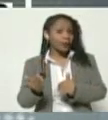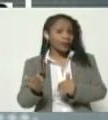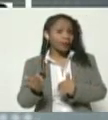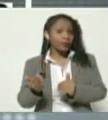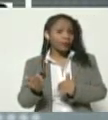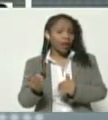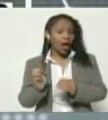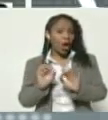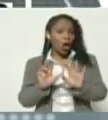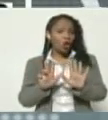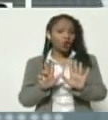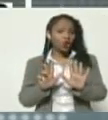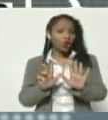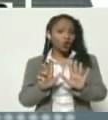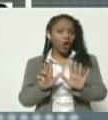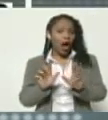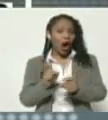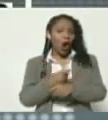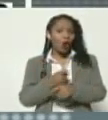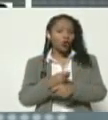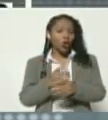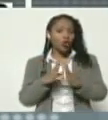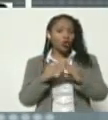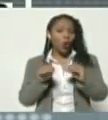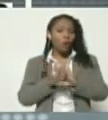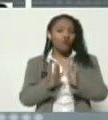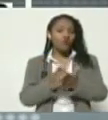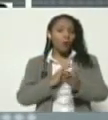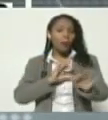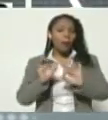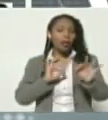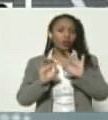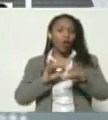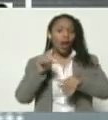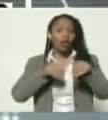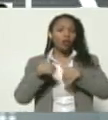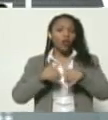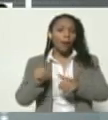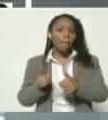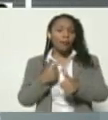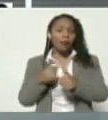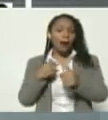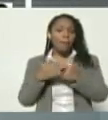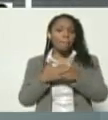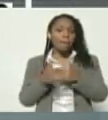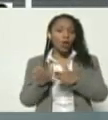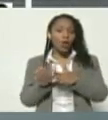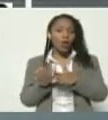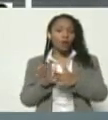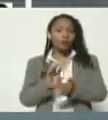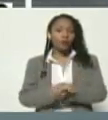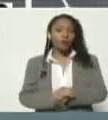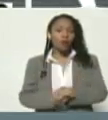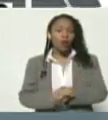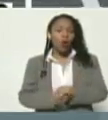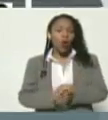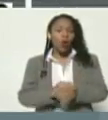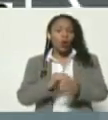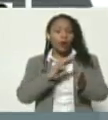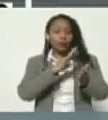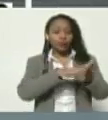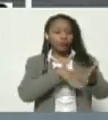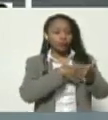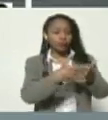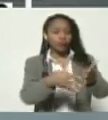el 8 de agosto, todo el mundo a prepararse a las elecciones primarias abiertas. Van a ser abiertas con el padrón electoral